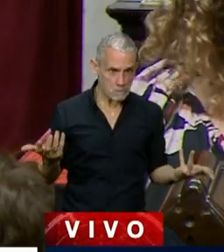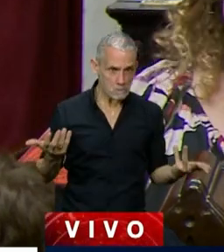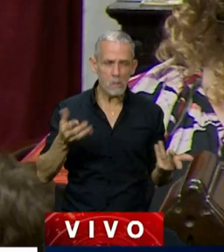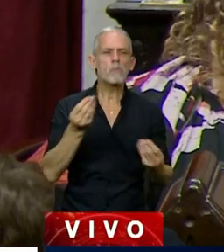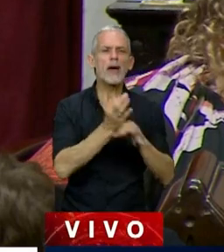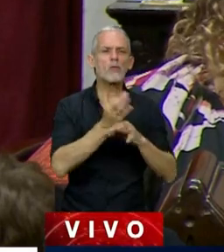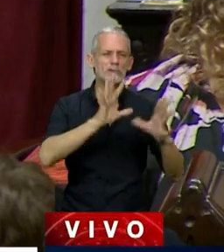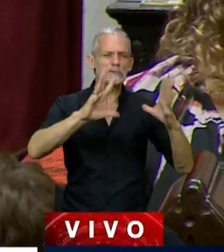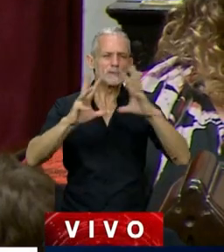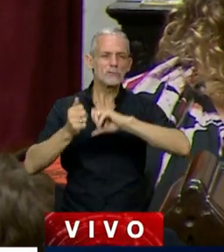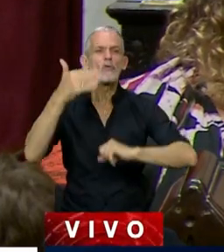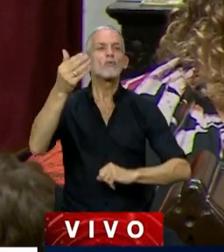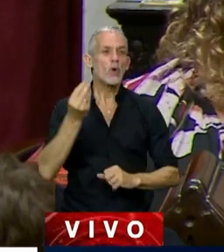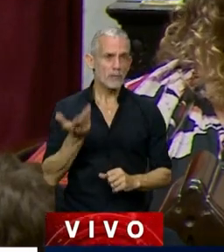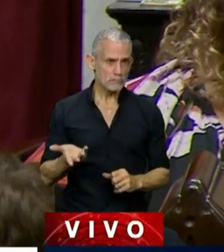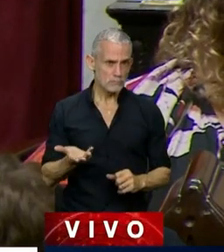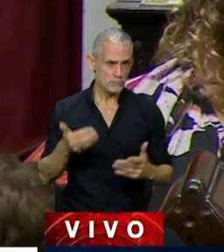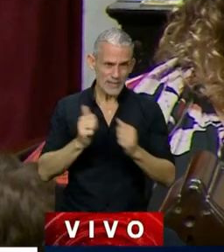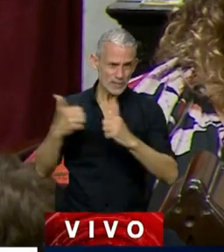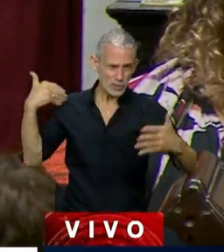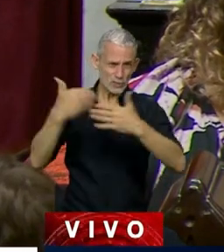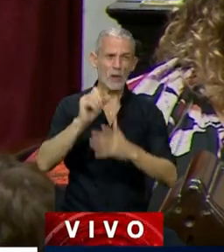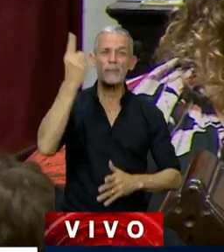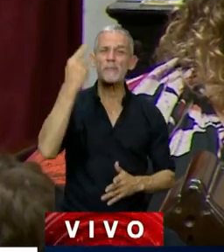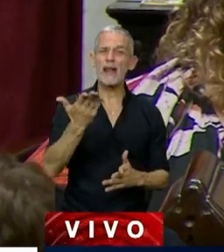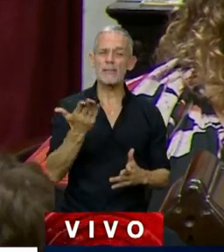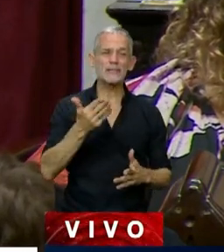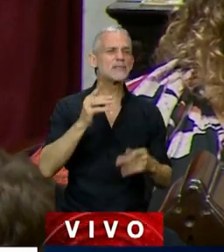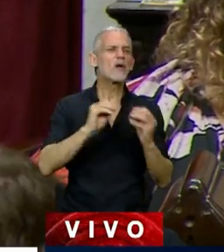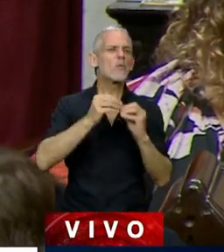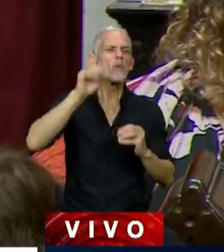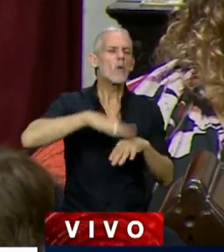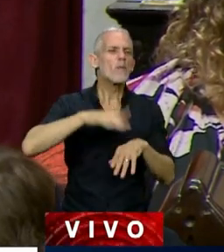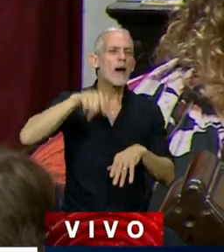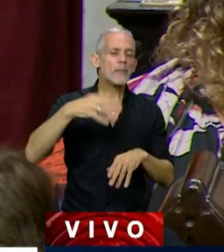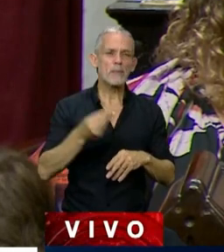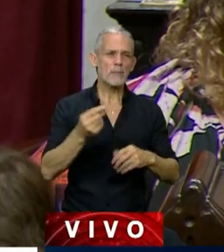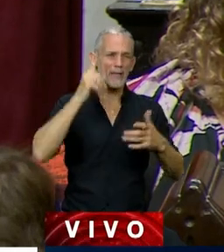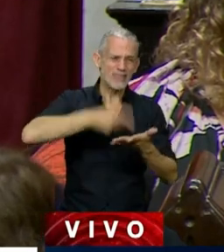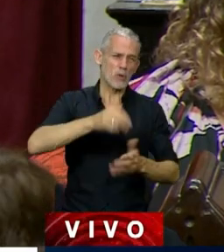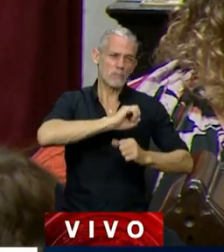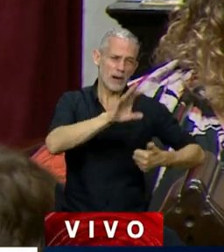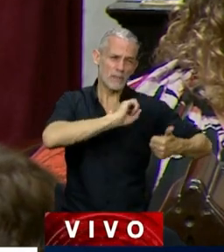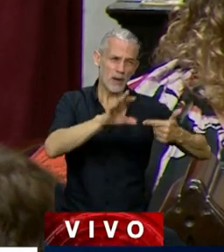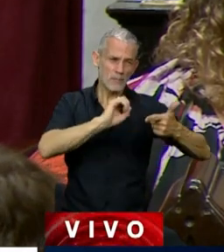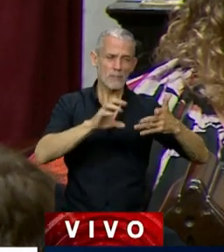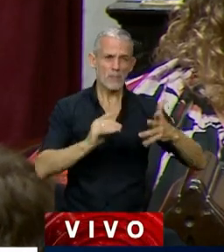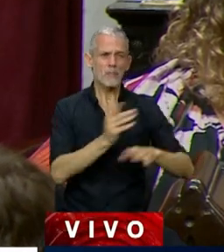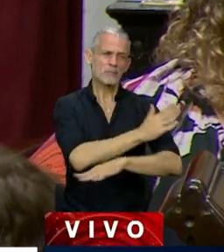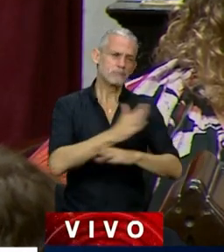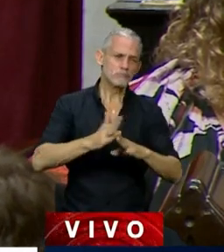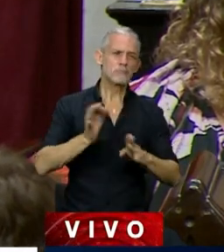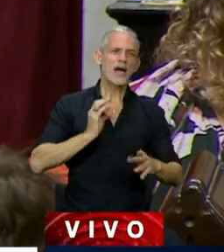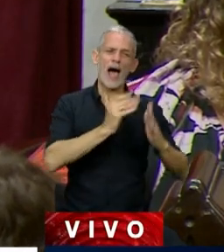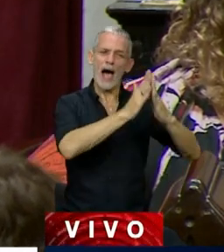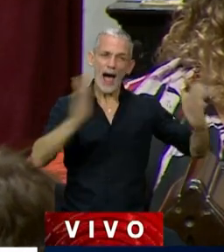que tuvimos en toda nuestra historia. Esto es consecuencia de las pésimas decisiones que a lo largo de